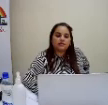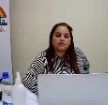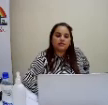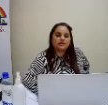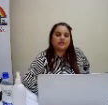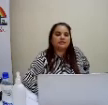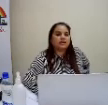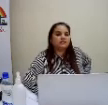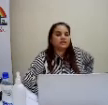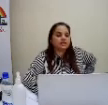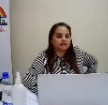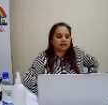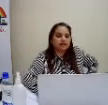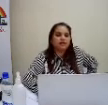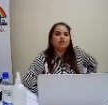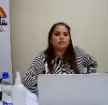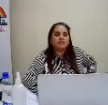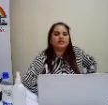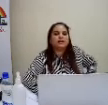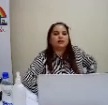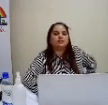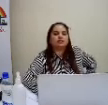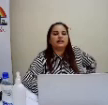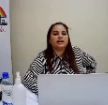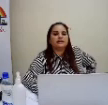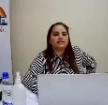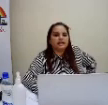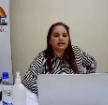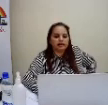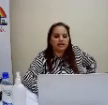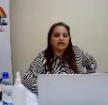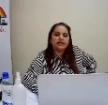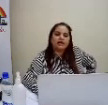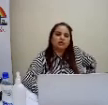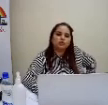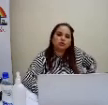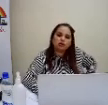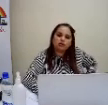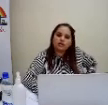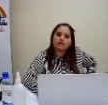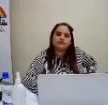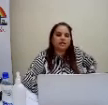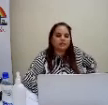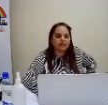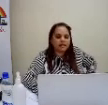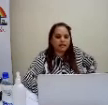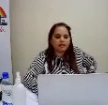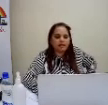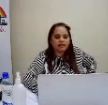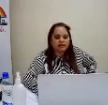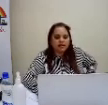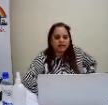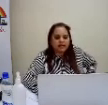suceden repentinamente sin advertencia. Normalmente la persona da señales, ¿verdad? Regala sus cosas, se